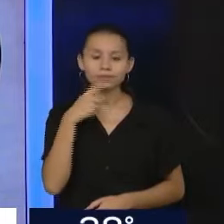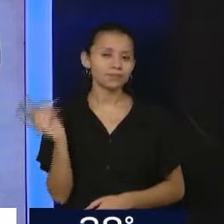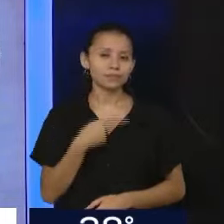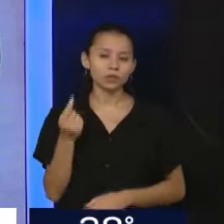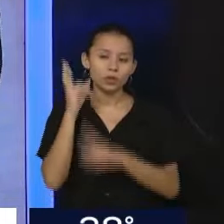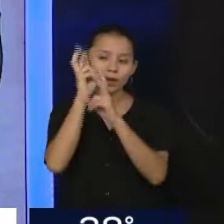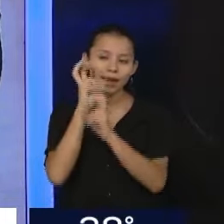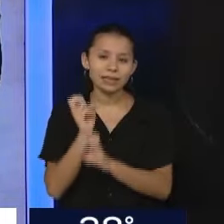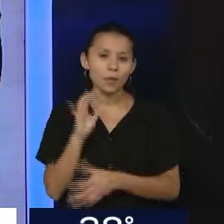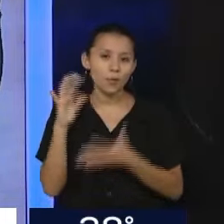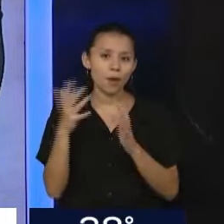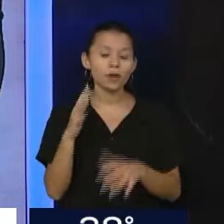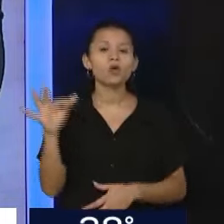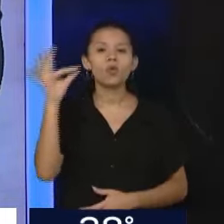muestra,